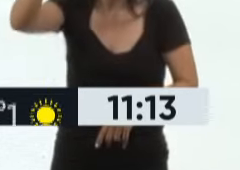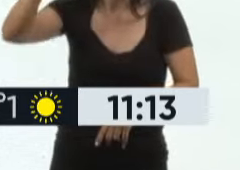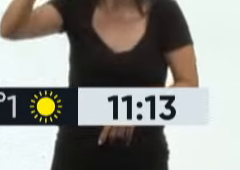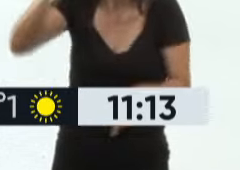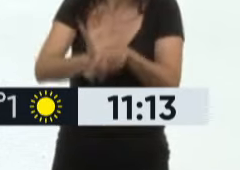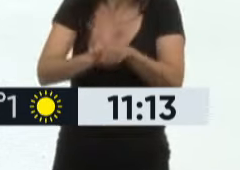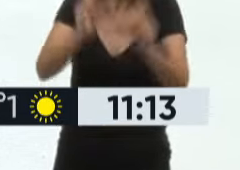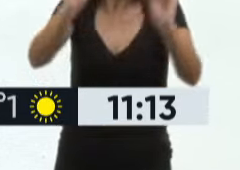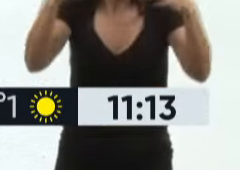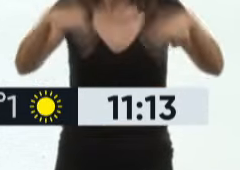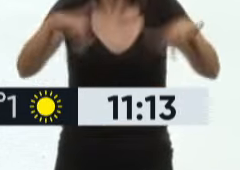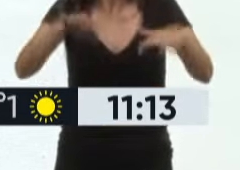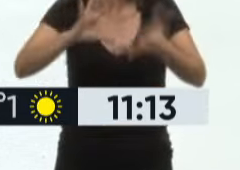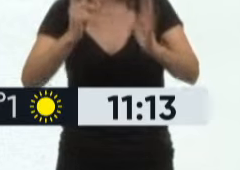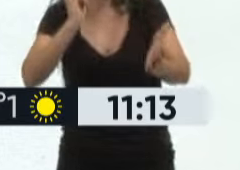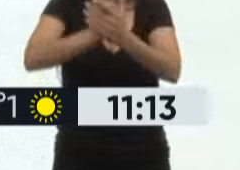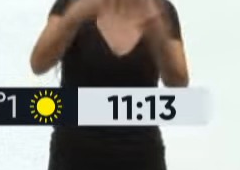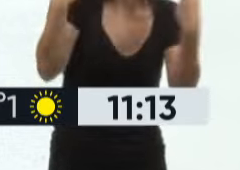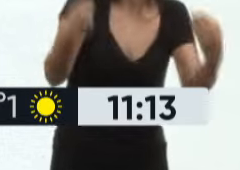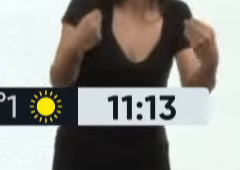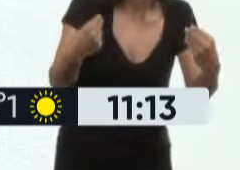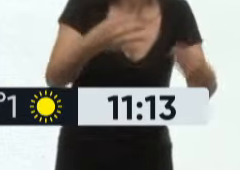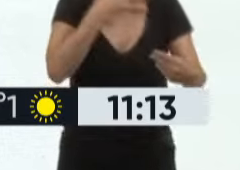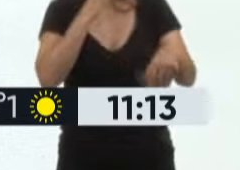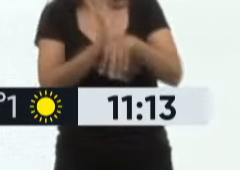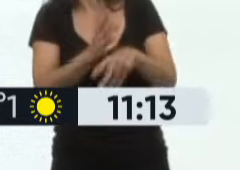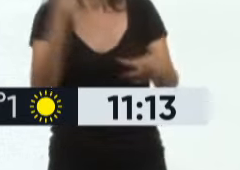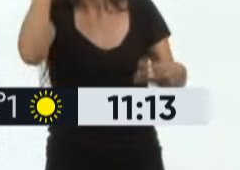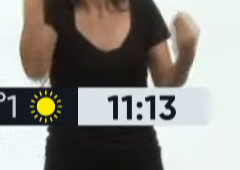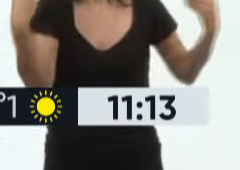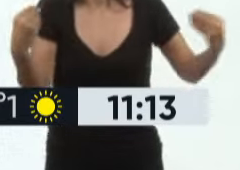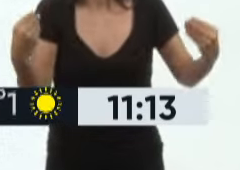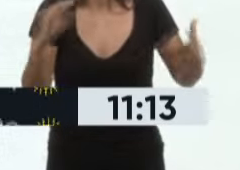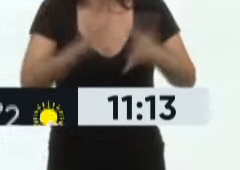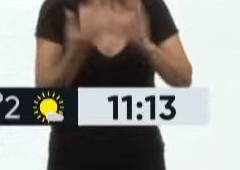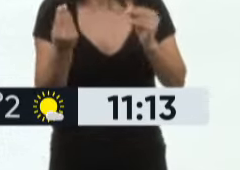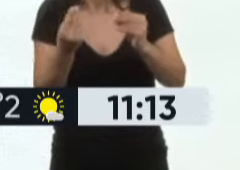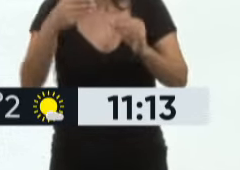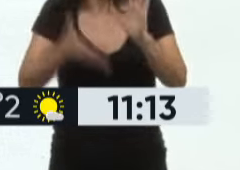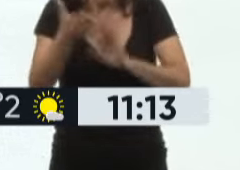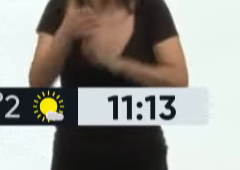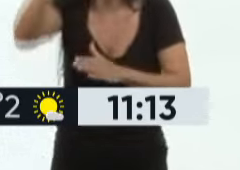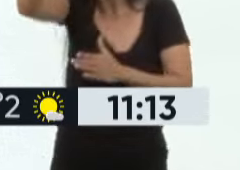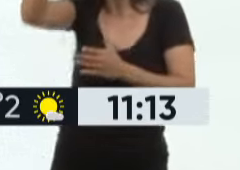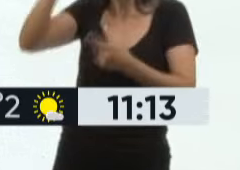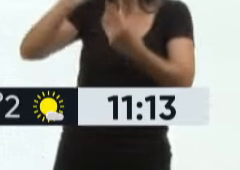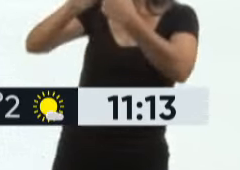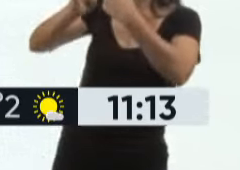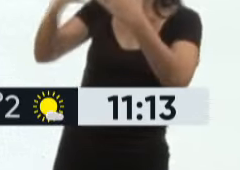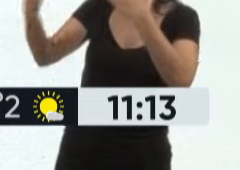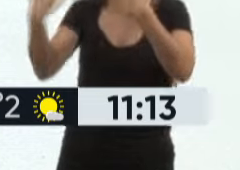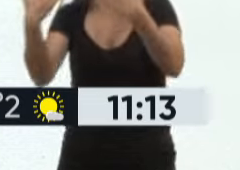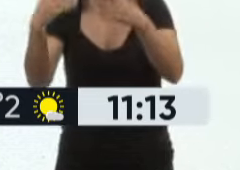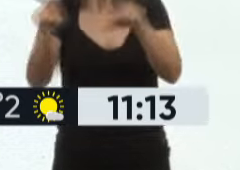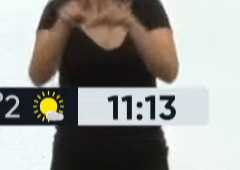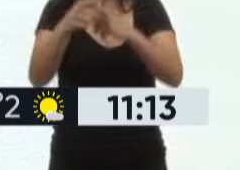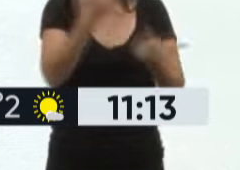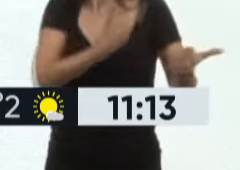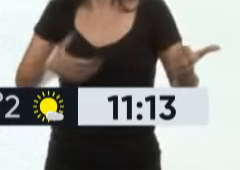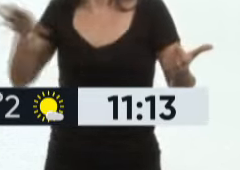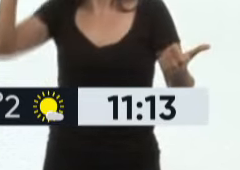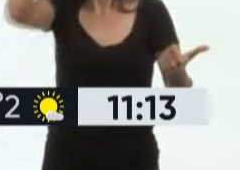también eh qué qué qué piensan hacer con esto sea va a haber un diálogo eh con los gobernadores de ambos